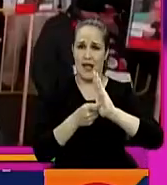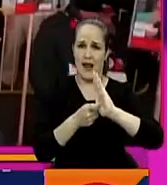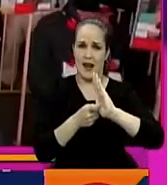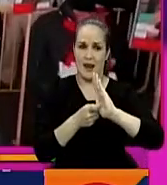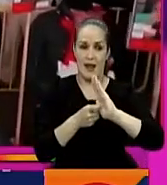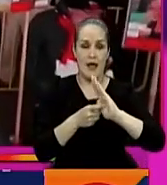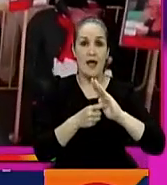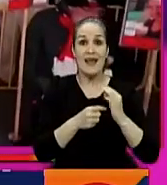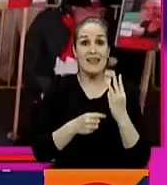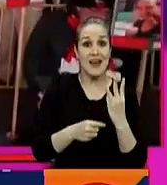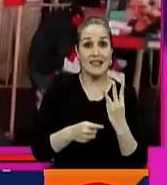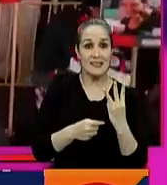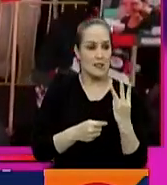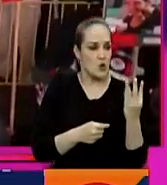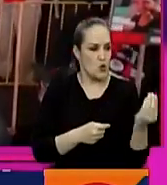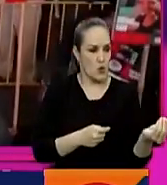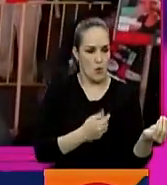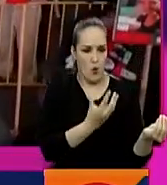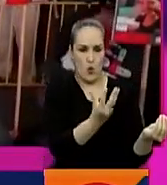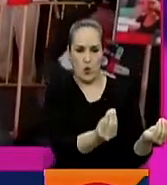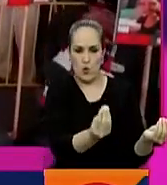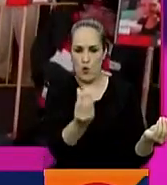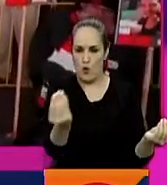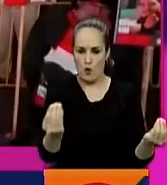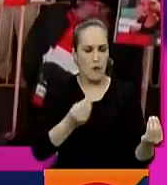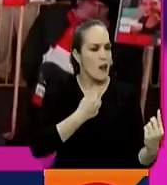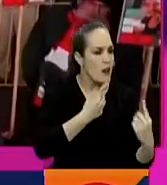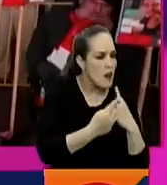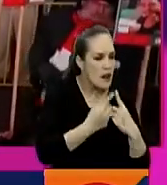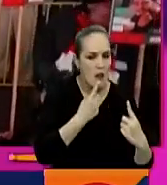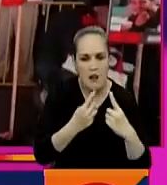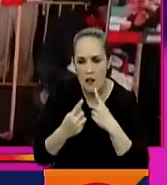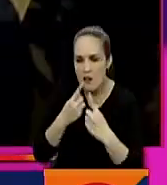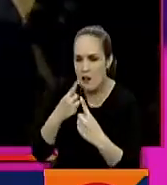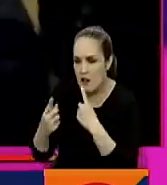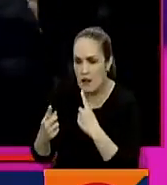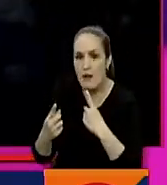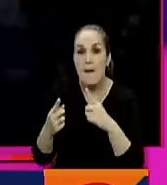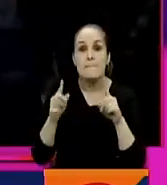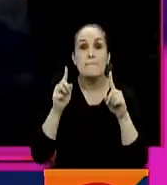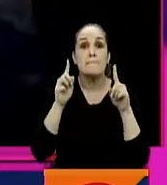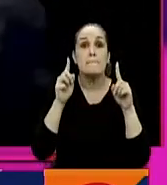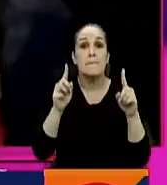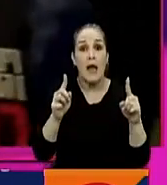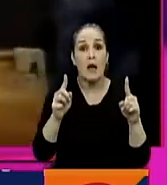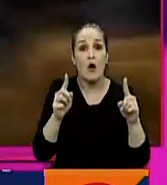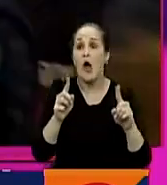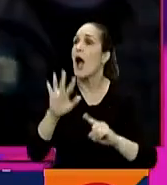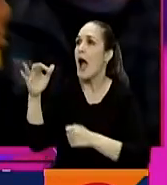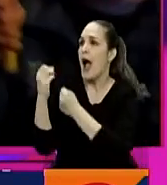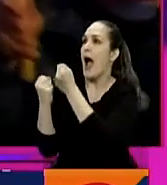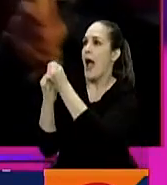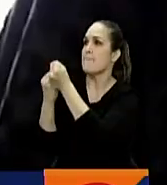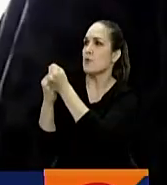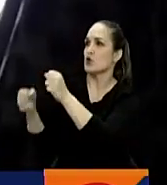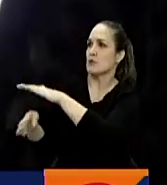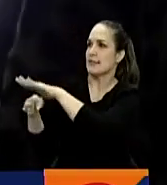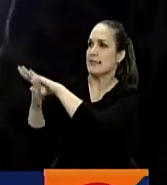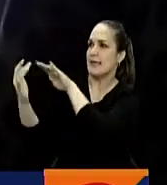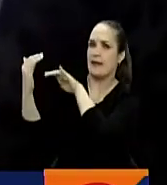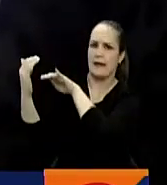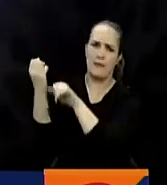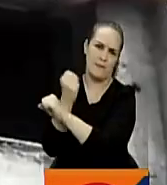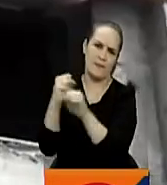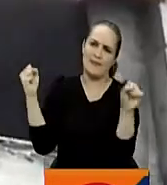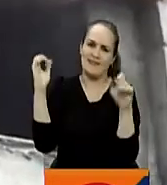este momento, ¿cierto?, con 3 grupos y estructuras armadas diferentes, pero y estuviéramos de pronto solicitando o apoyando